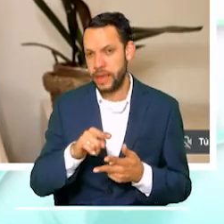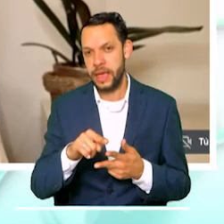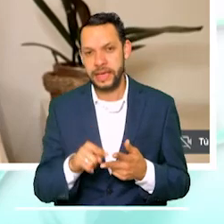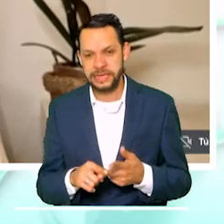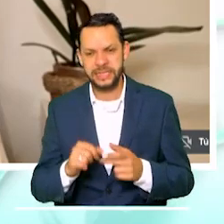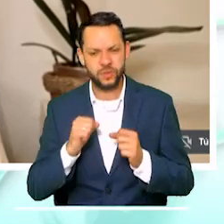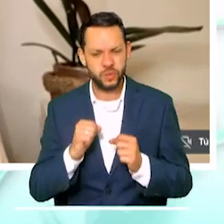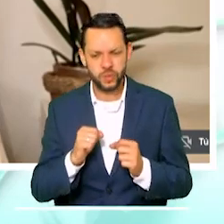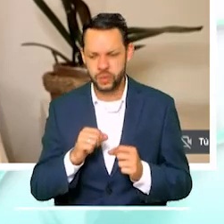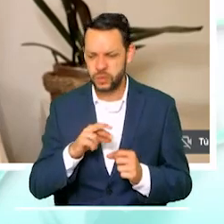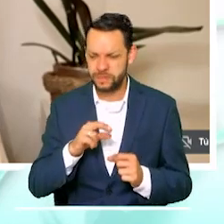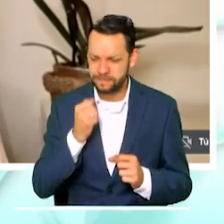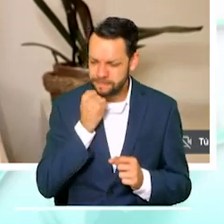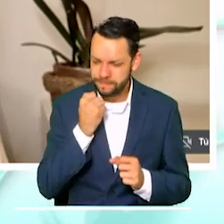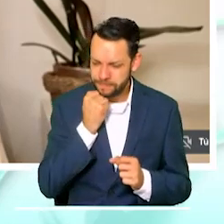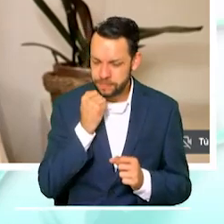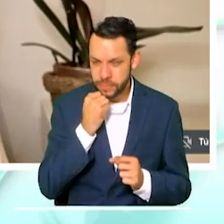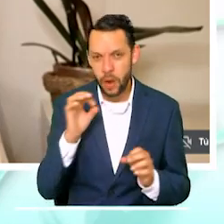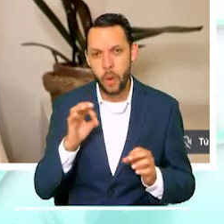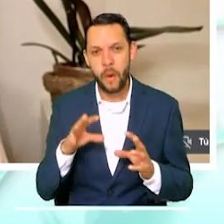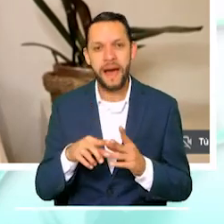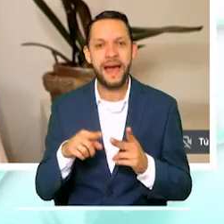qué más?